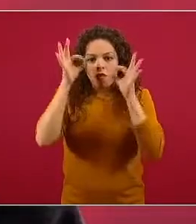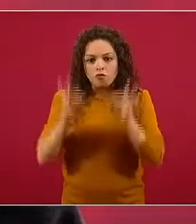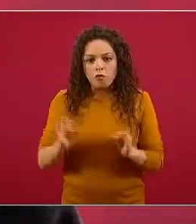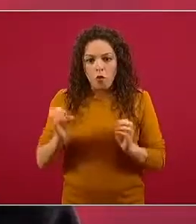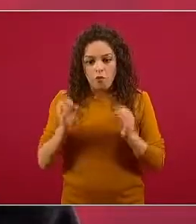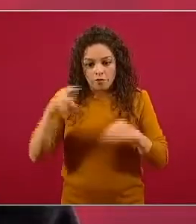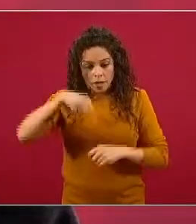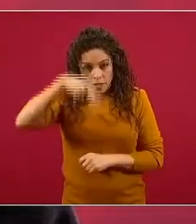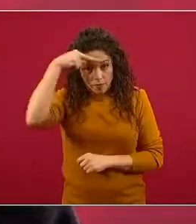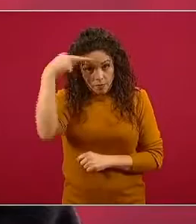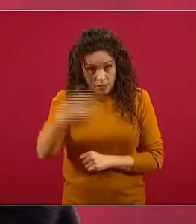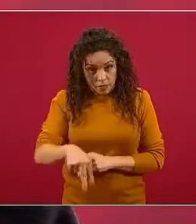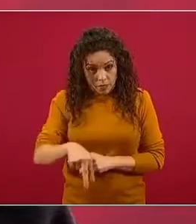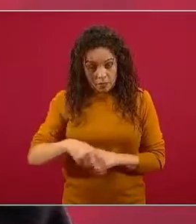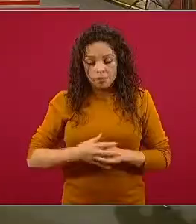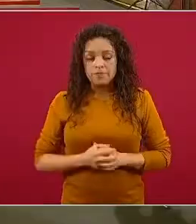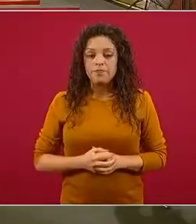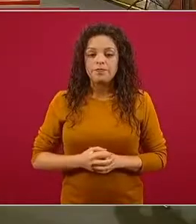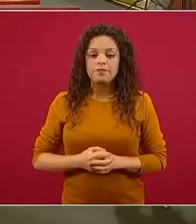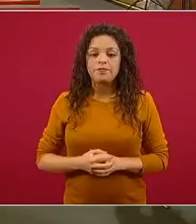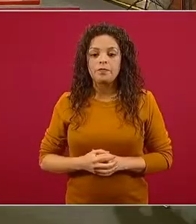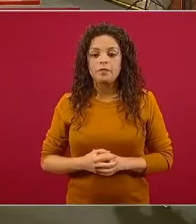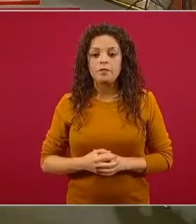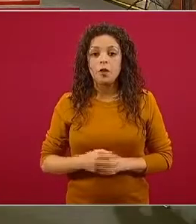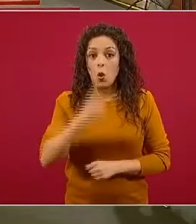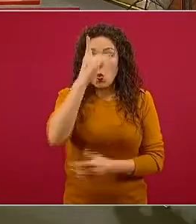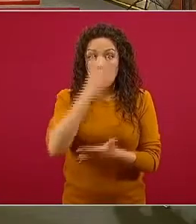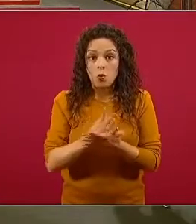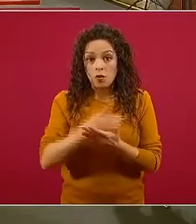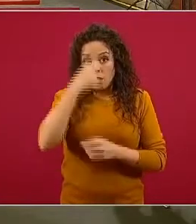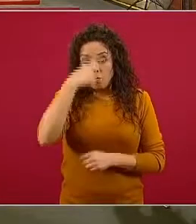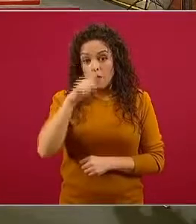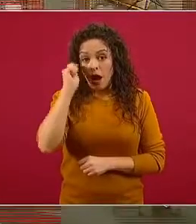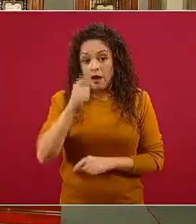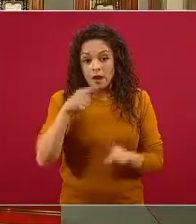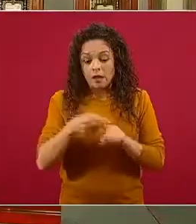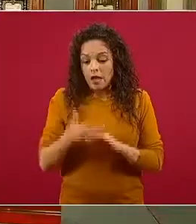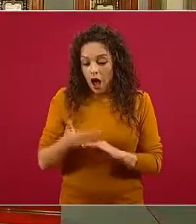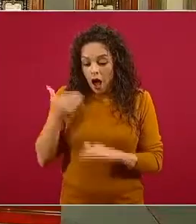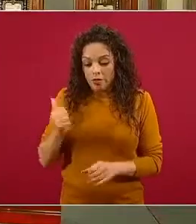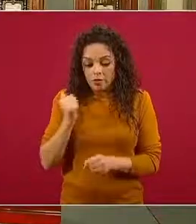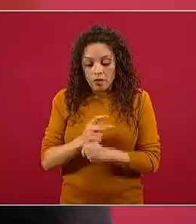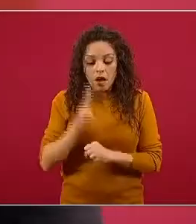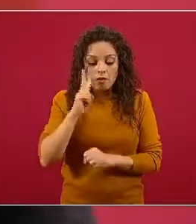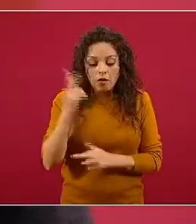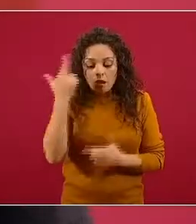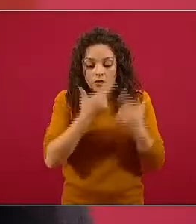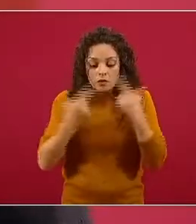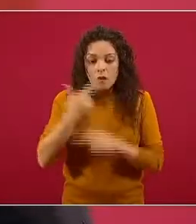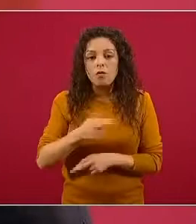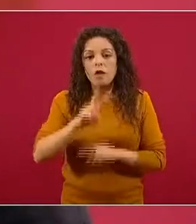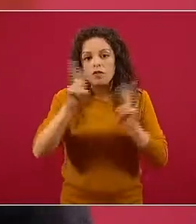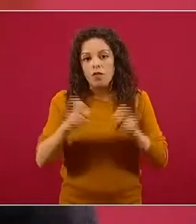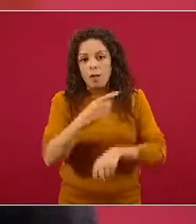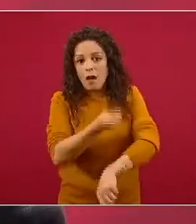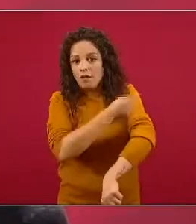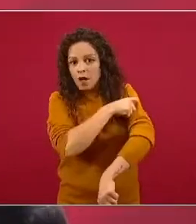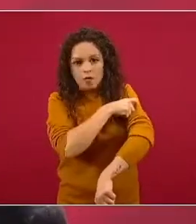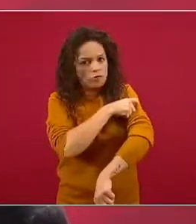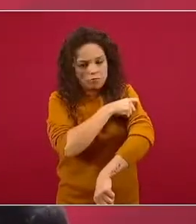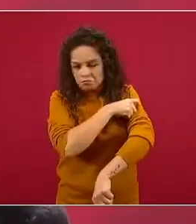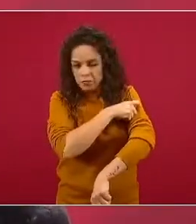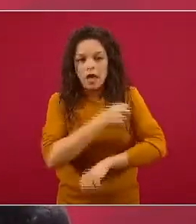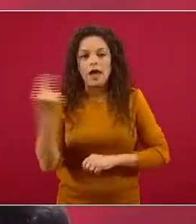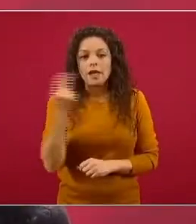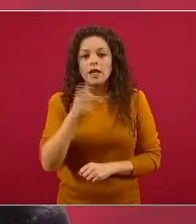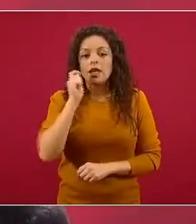en México, no solamente para el proceso de procuración temprana de vacunas, sino para facilitar la